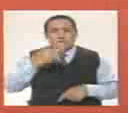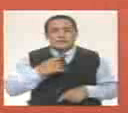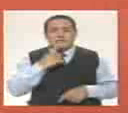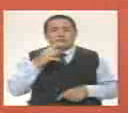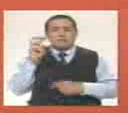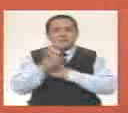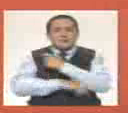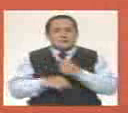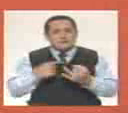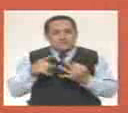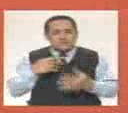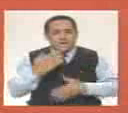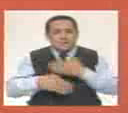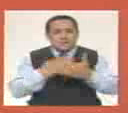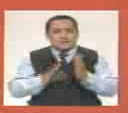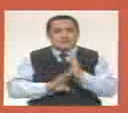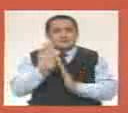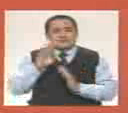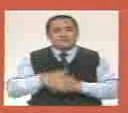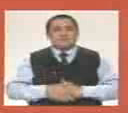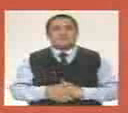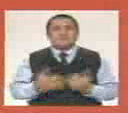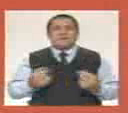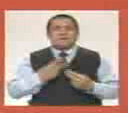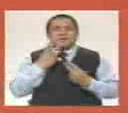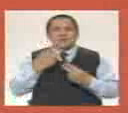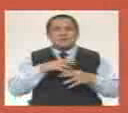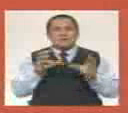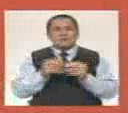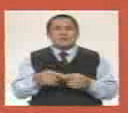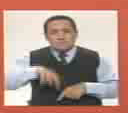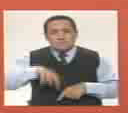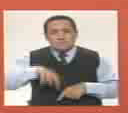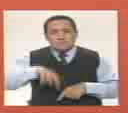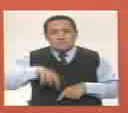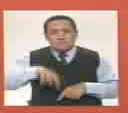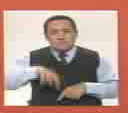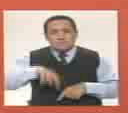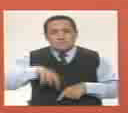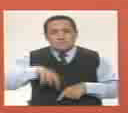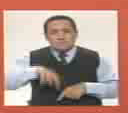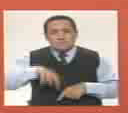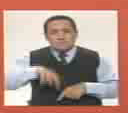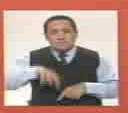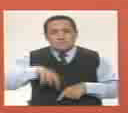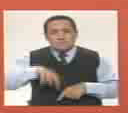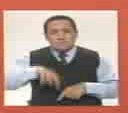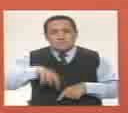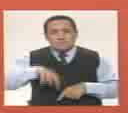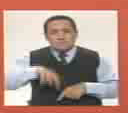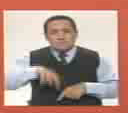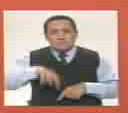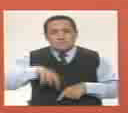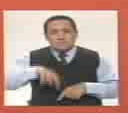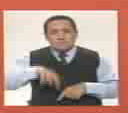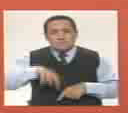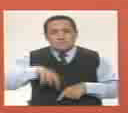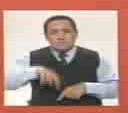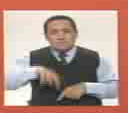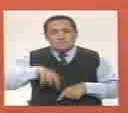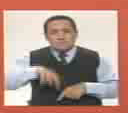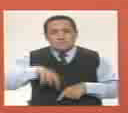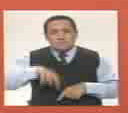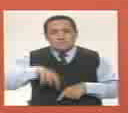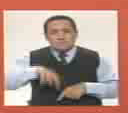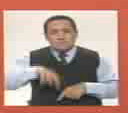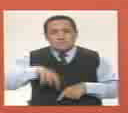Es un país de oportunidades. Vamos ahora con las claquetas del precio de algunos productos de primera necesidad. El kilo del pollo en el